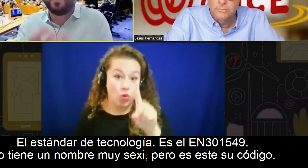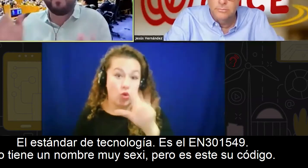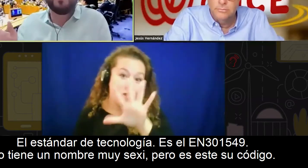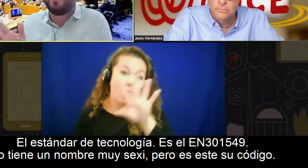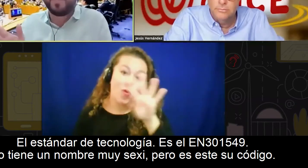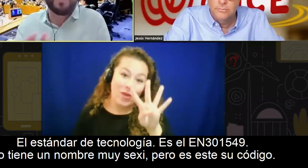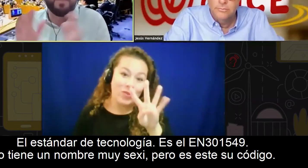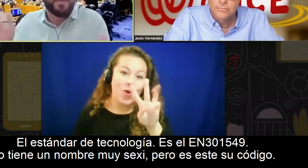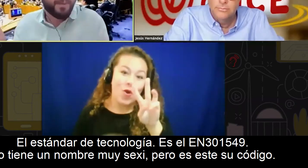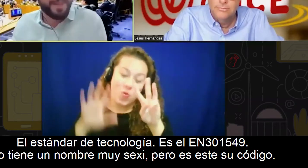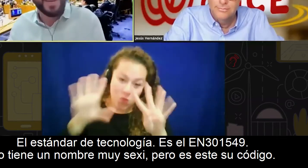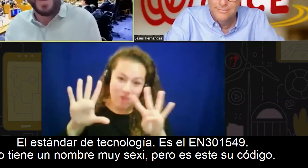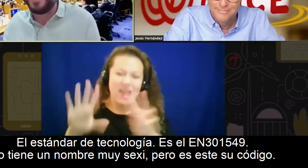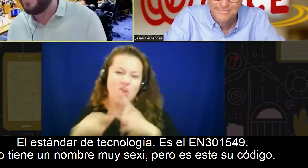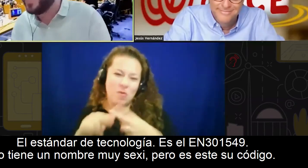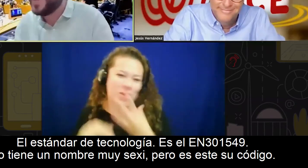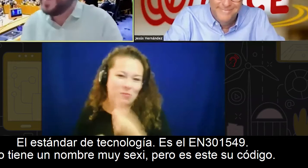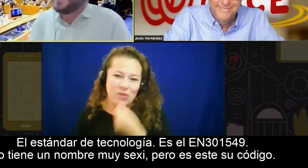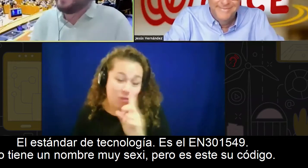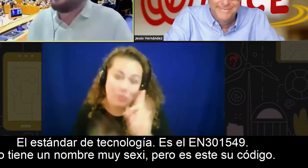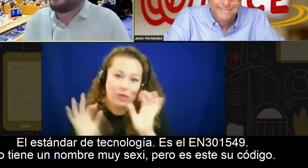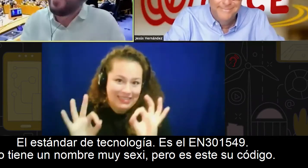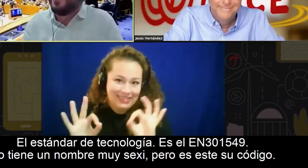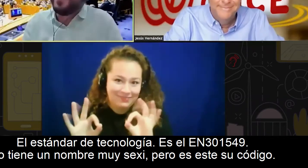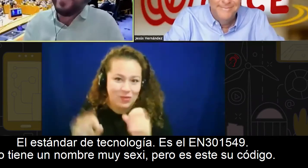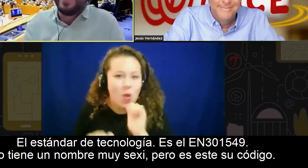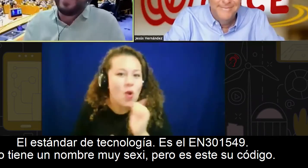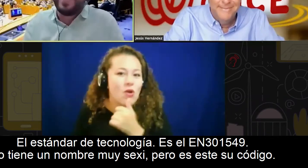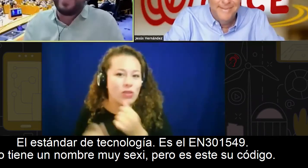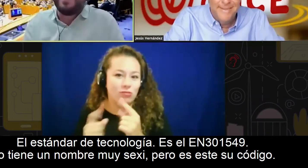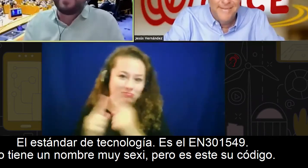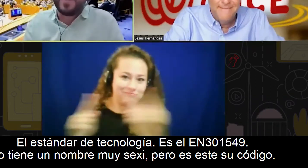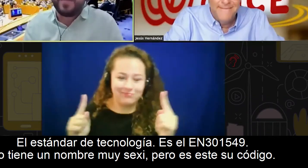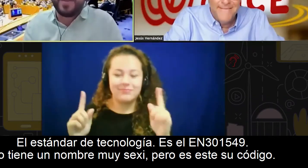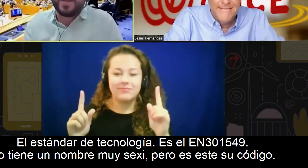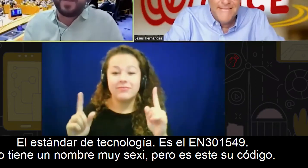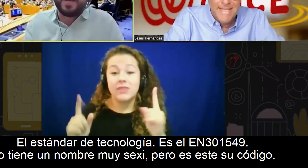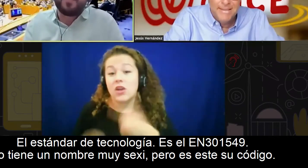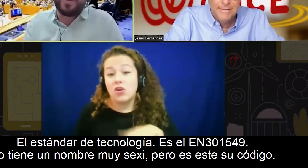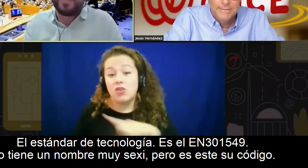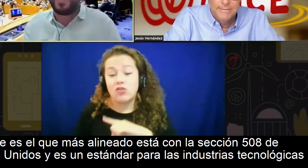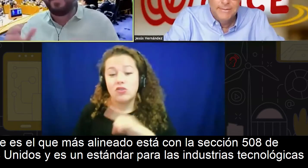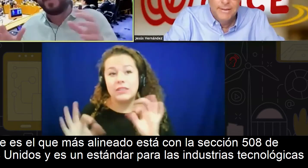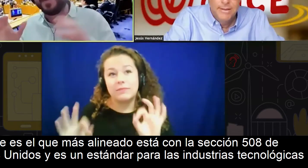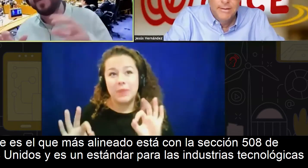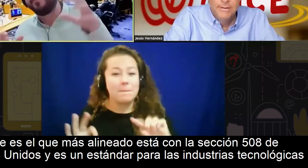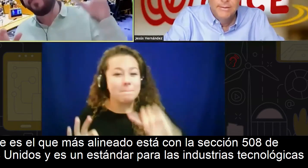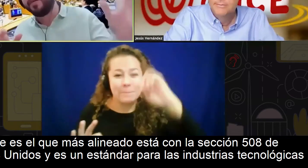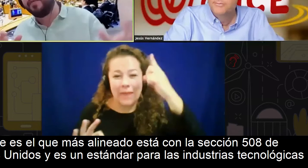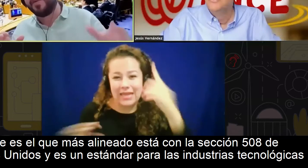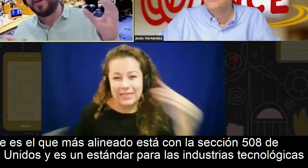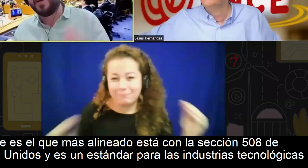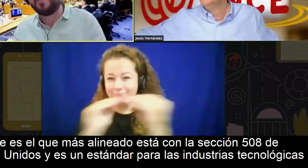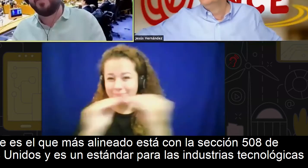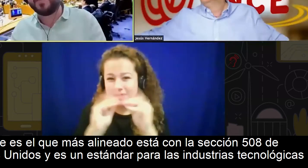EN301549. No tiene un nombre muy sexy, pero es su código, que ya digamos que es el que más alineado está